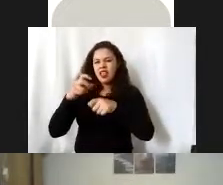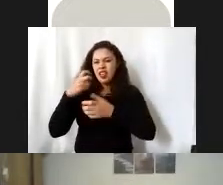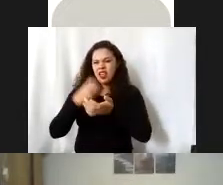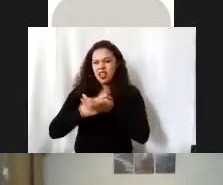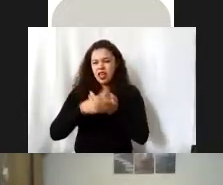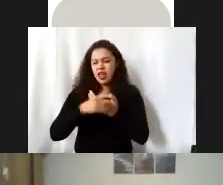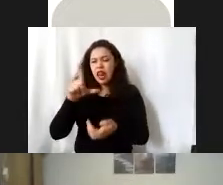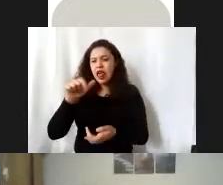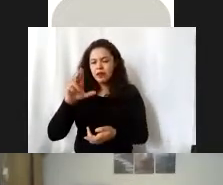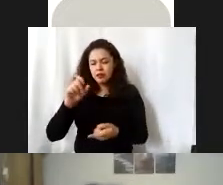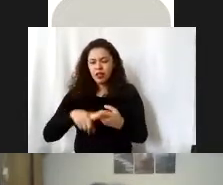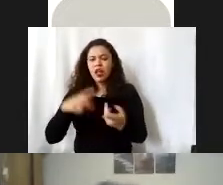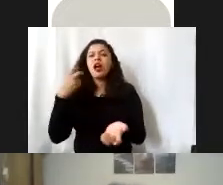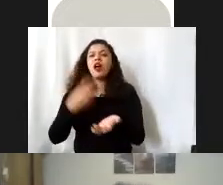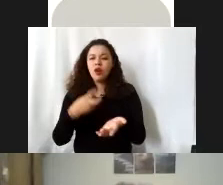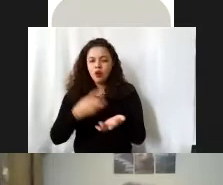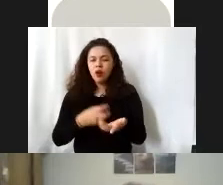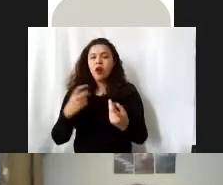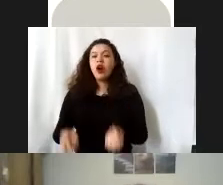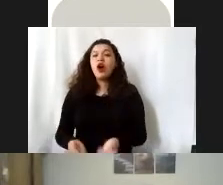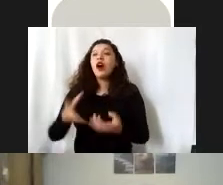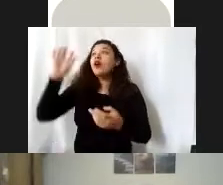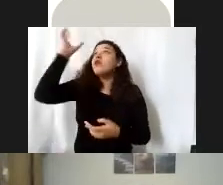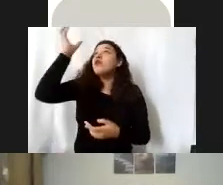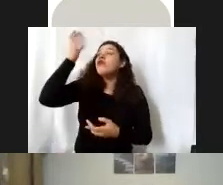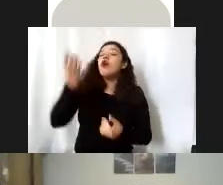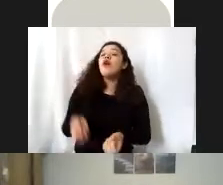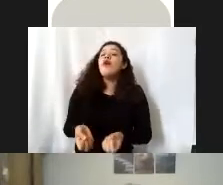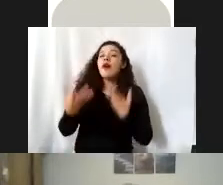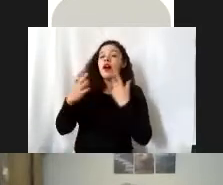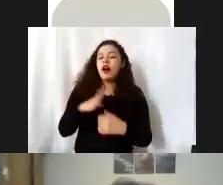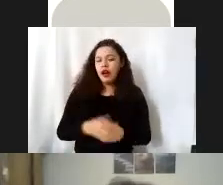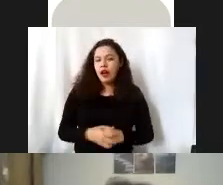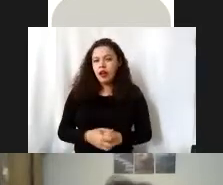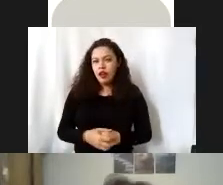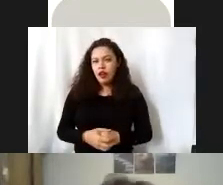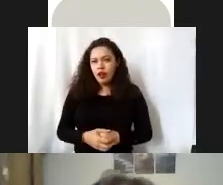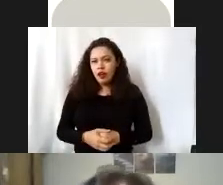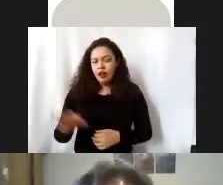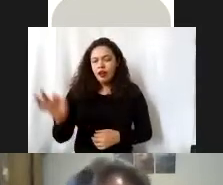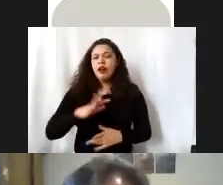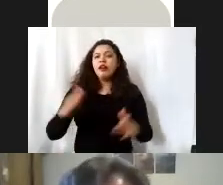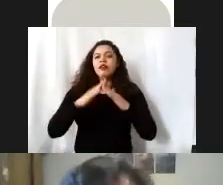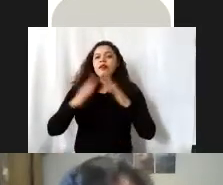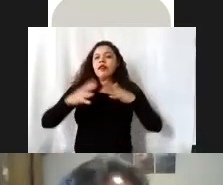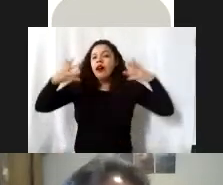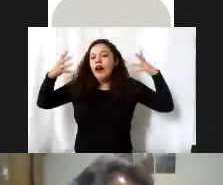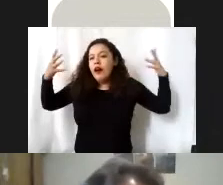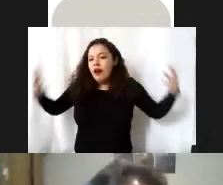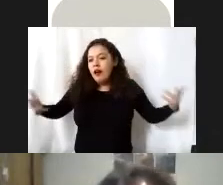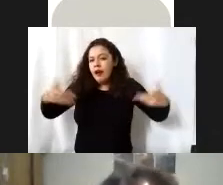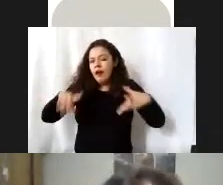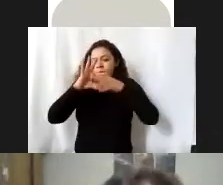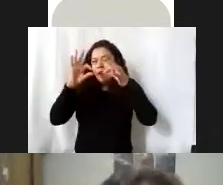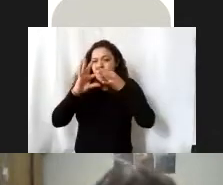de cemento, y también cuántos focos tienes, ¿no? Por a lo mejor si tienen una casa grande, etcétera. Entonces, ese tipo